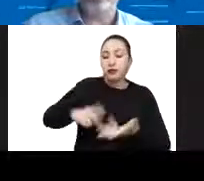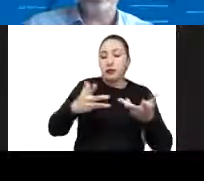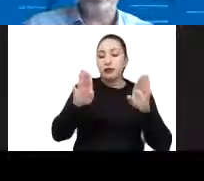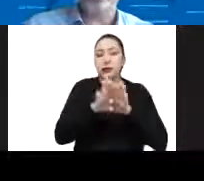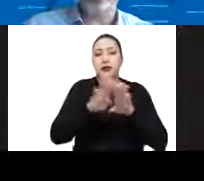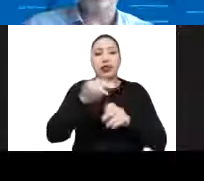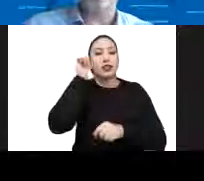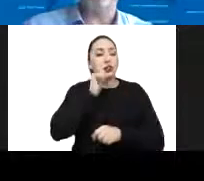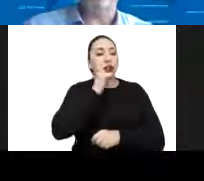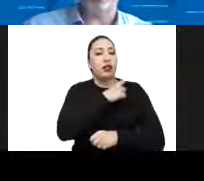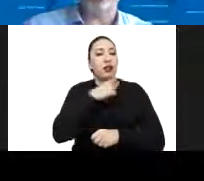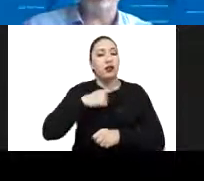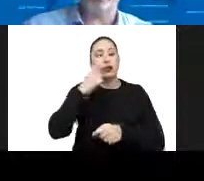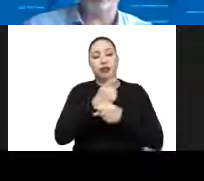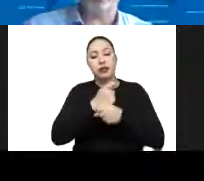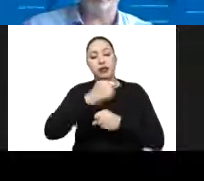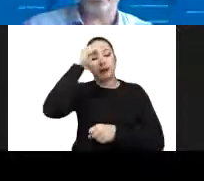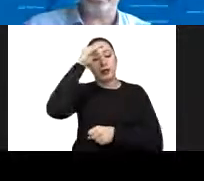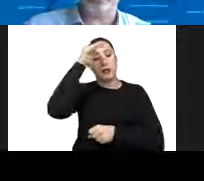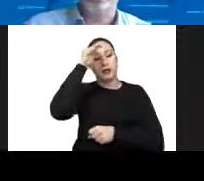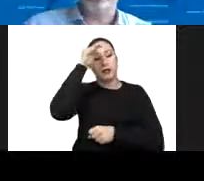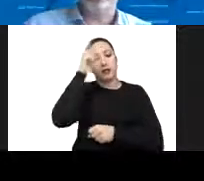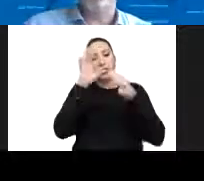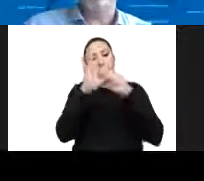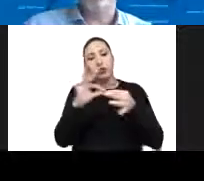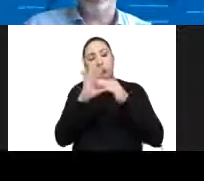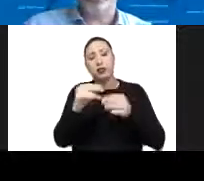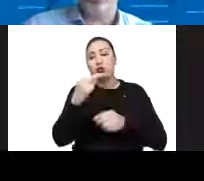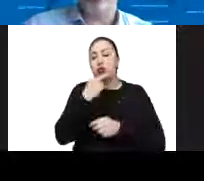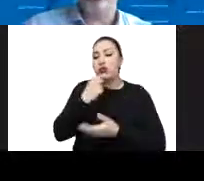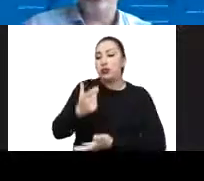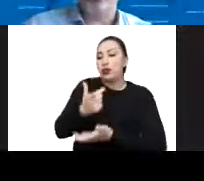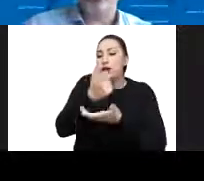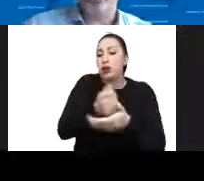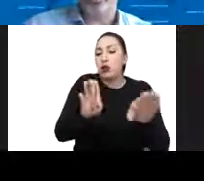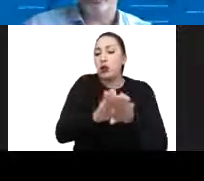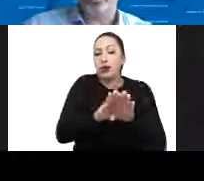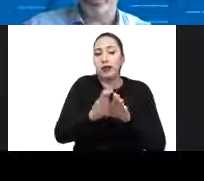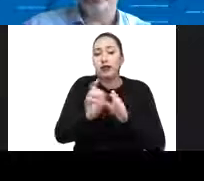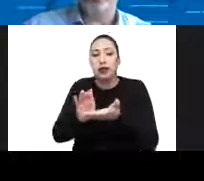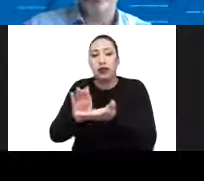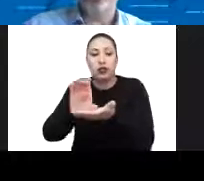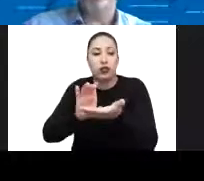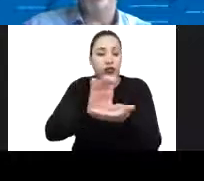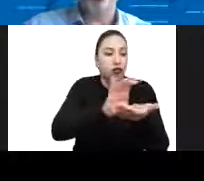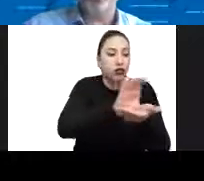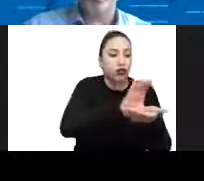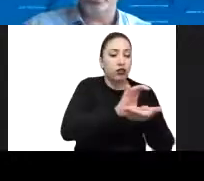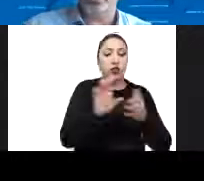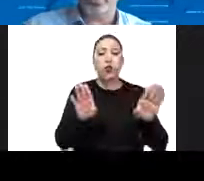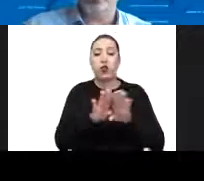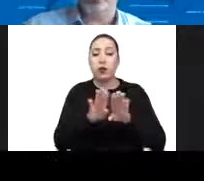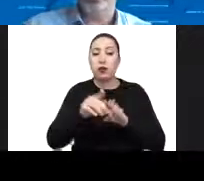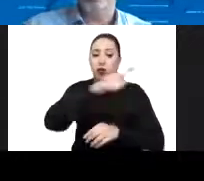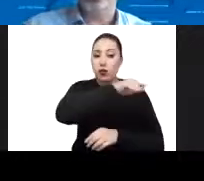que tiene ahí, ¿no? O sea, hablando de la asignación presupuestal, después queremos ver cómo se distribuye ese gasto, cómo fluye